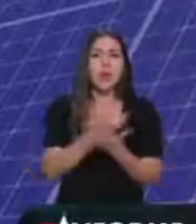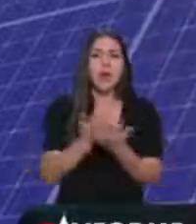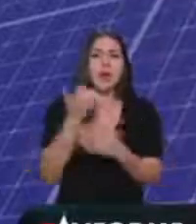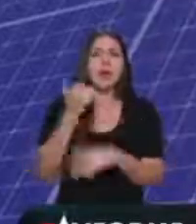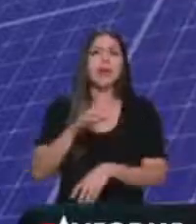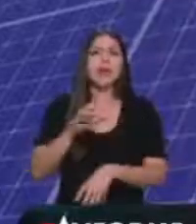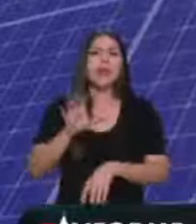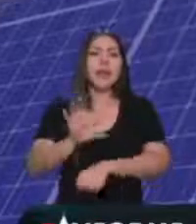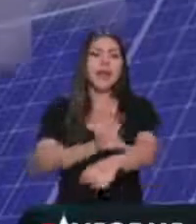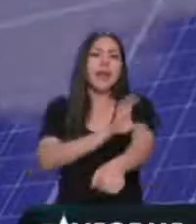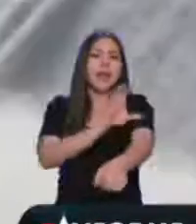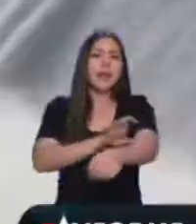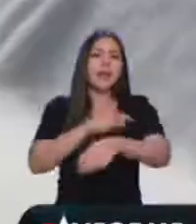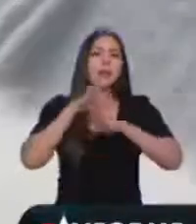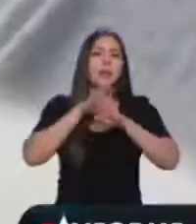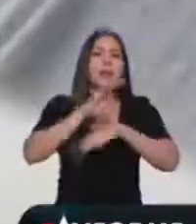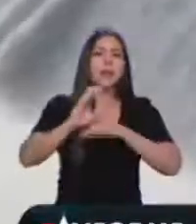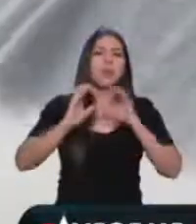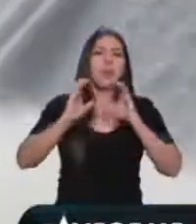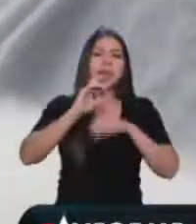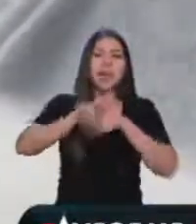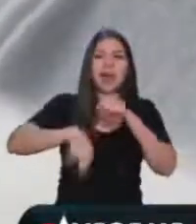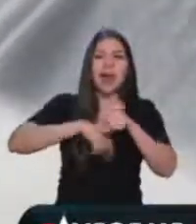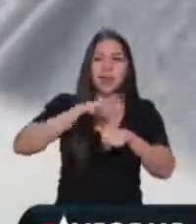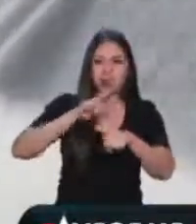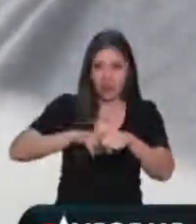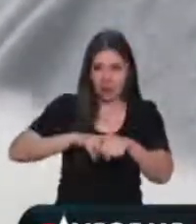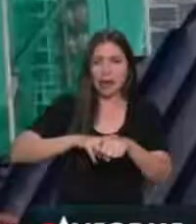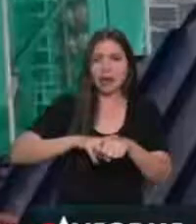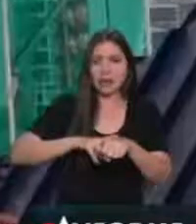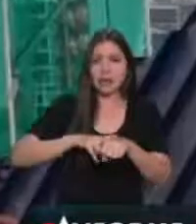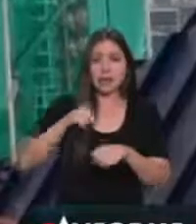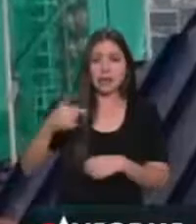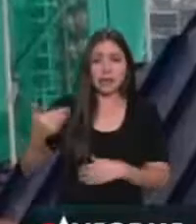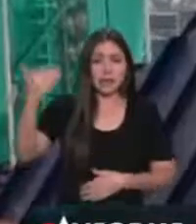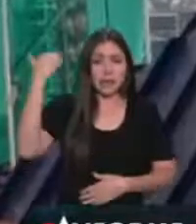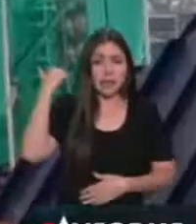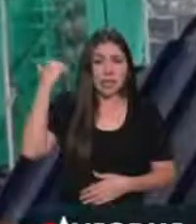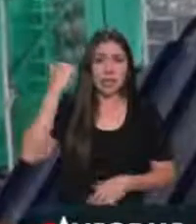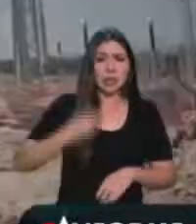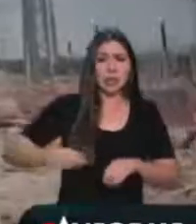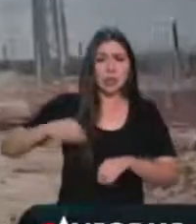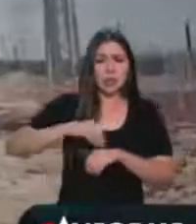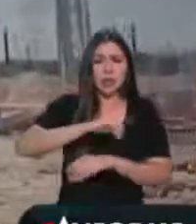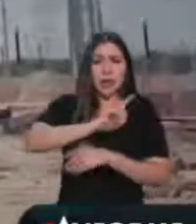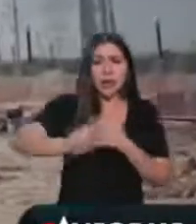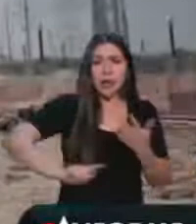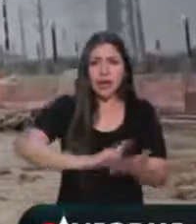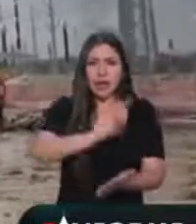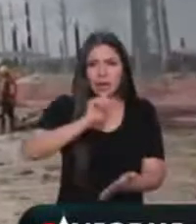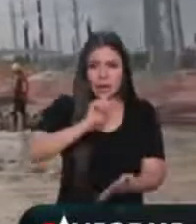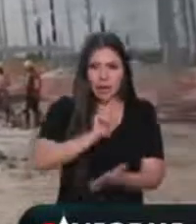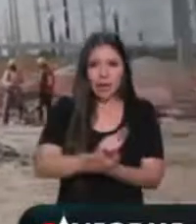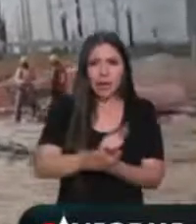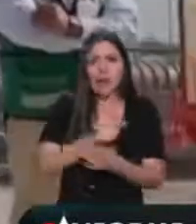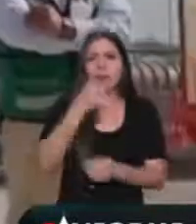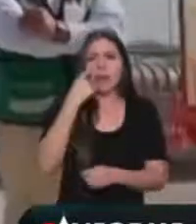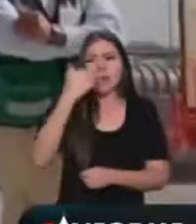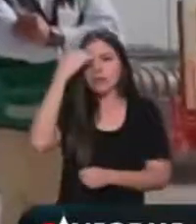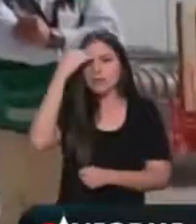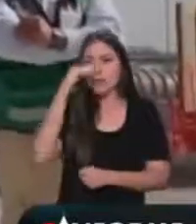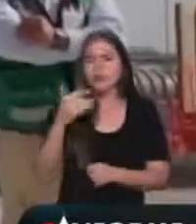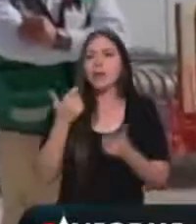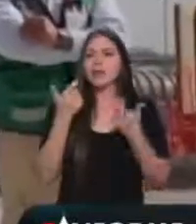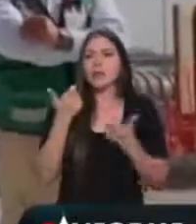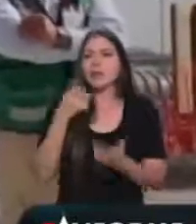la Secretaría de Energía, fuera de la ley, publicó un acuerdo llamado Términos para Ofertas de Capacidad Basadas en Costos, con el